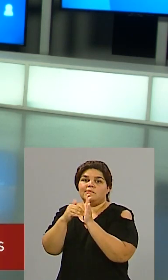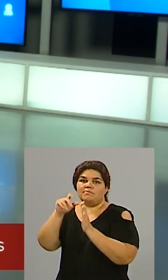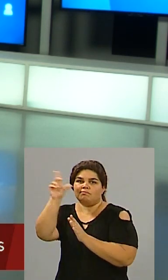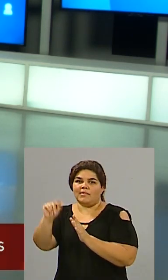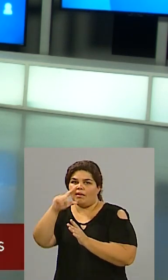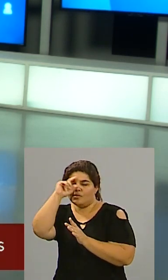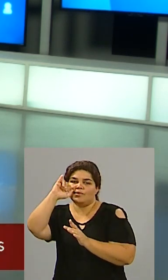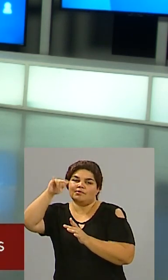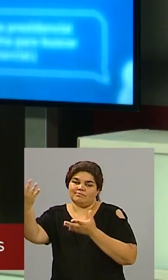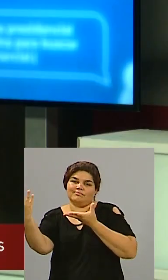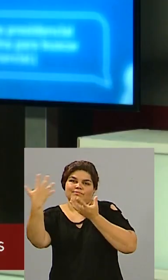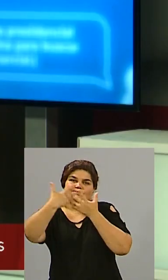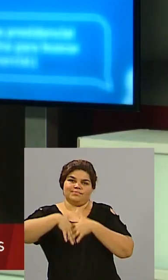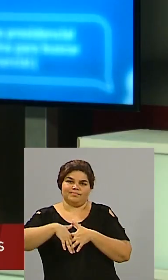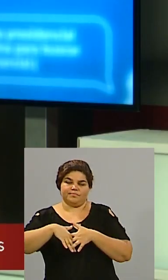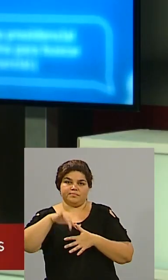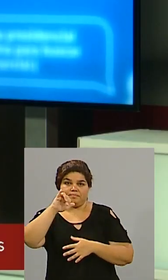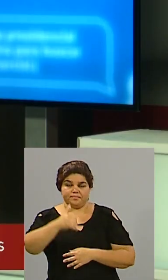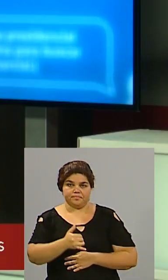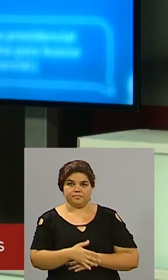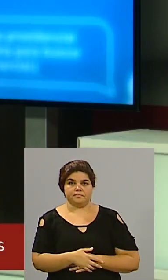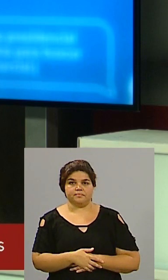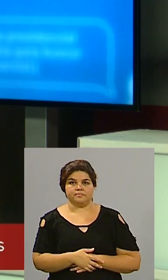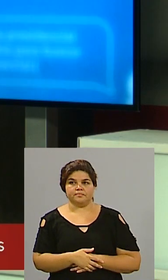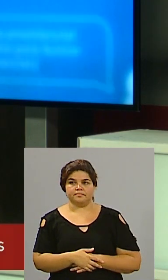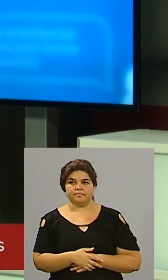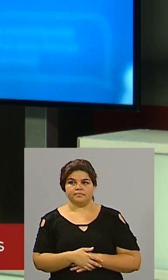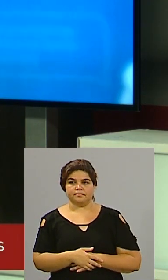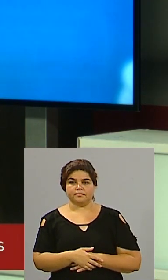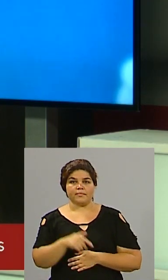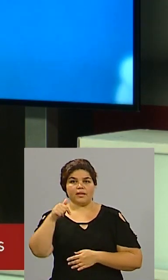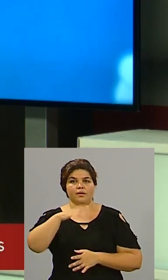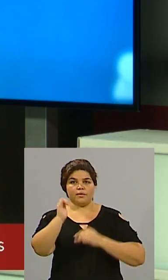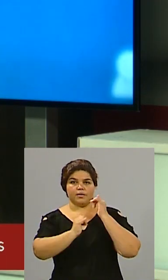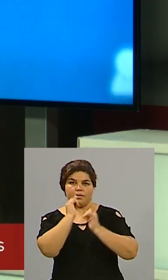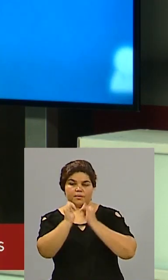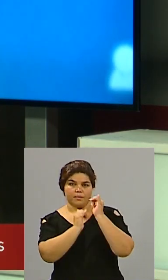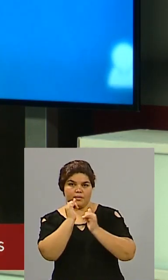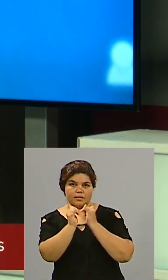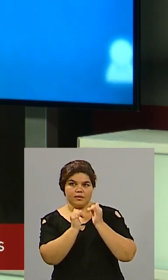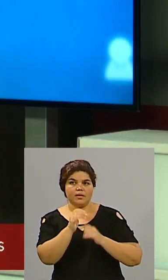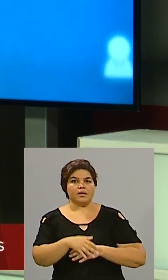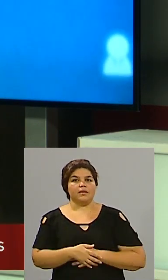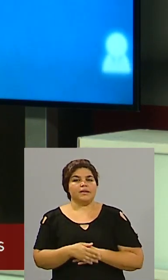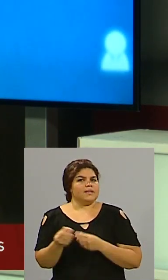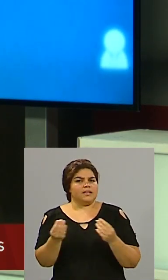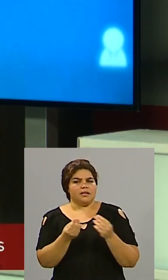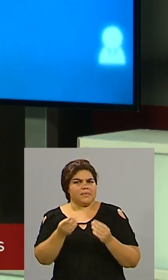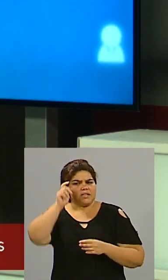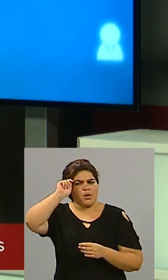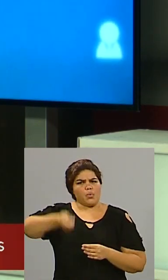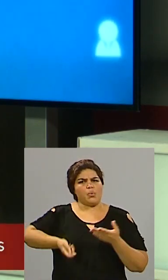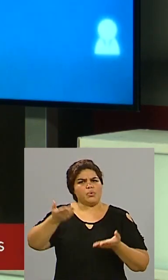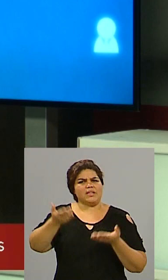Sí, por supuesto. Tal cual. Bueno, hablemos un poquito de lo que atañe a la justicia, ¿no? Estuvimos dando un